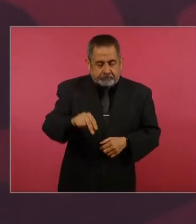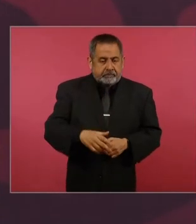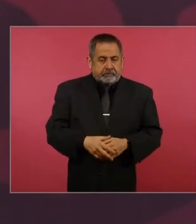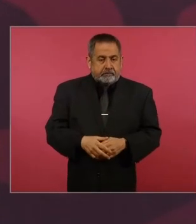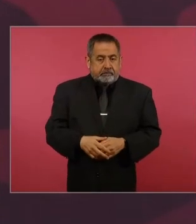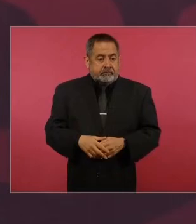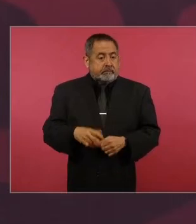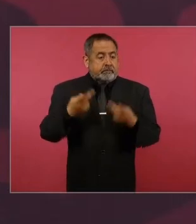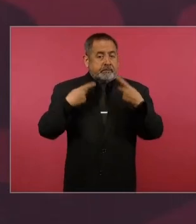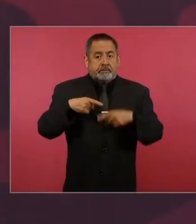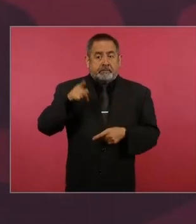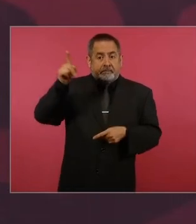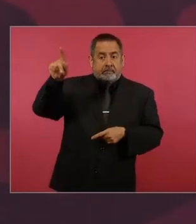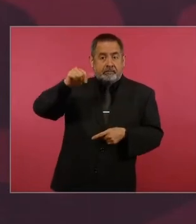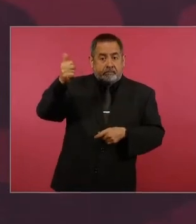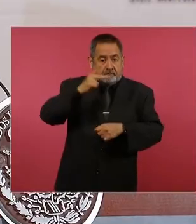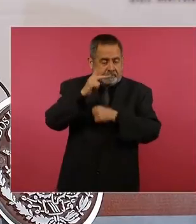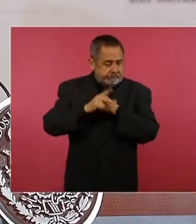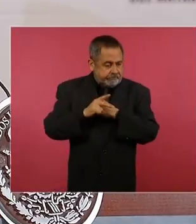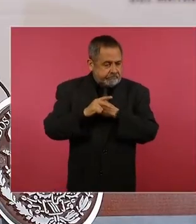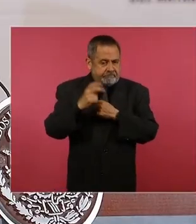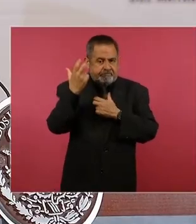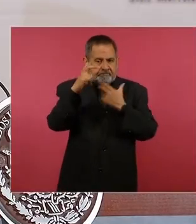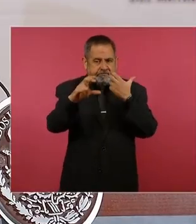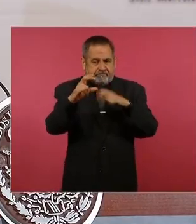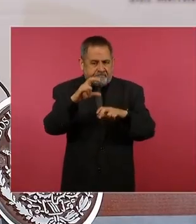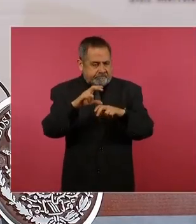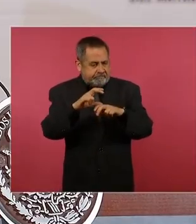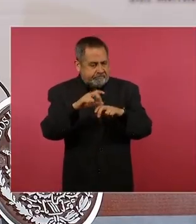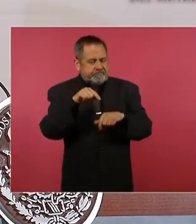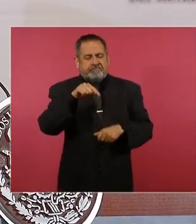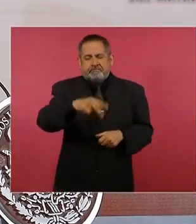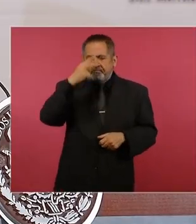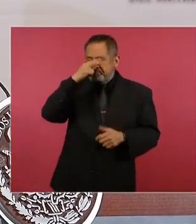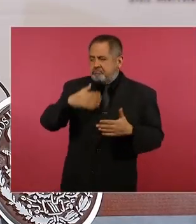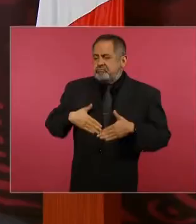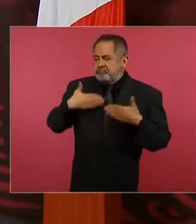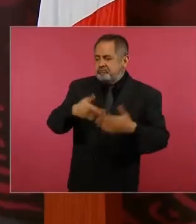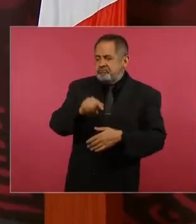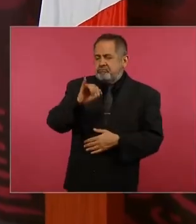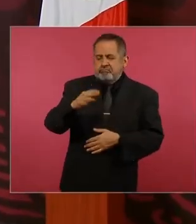Los inversionistas le tienen confianza a México